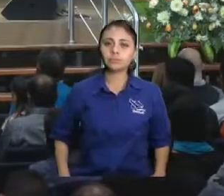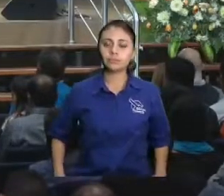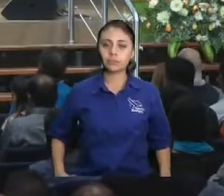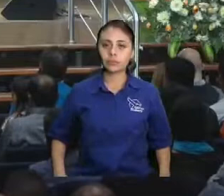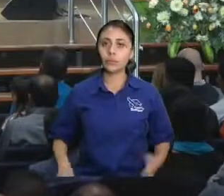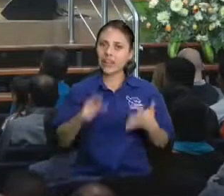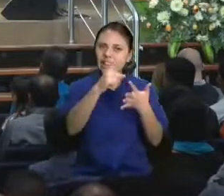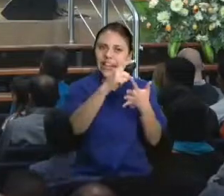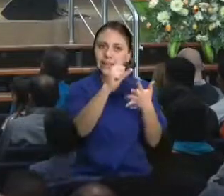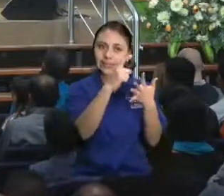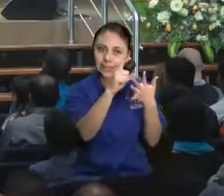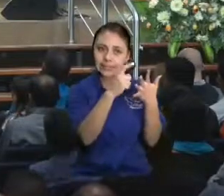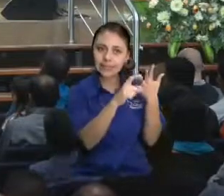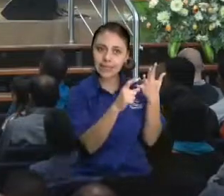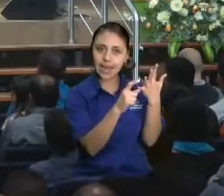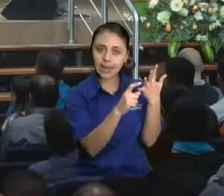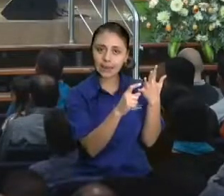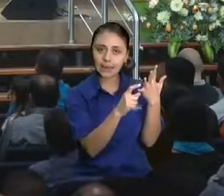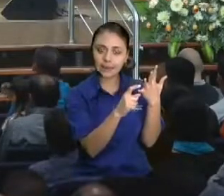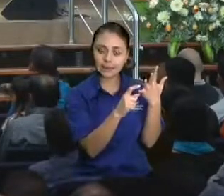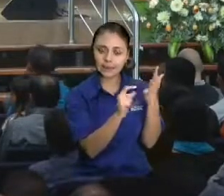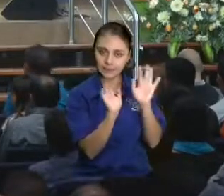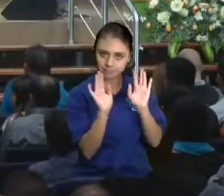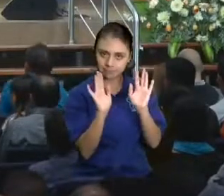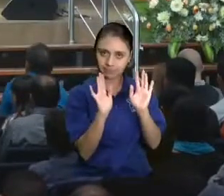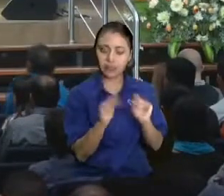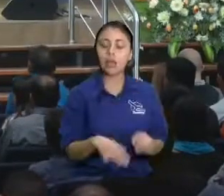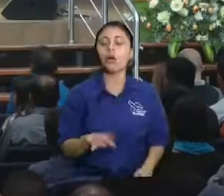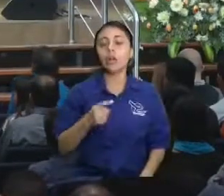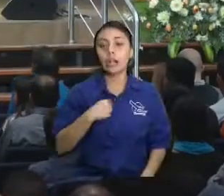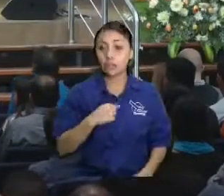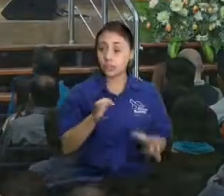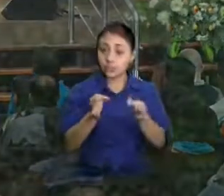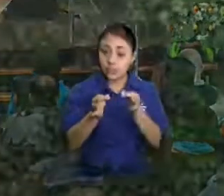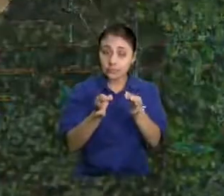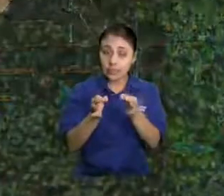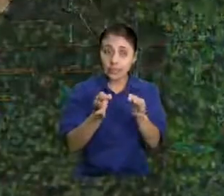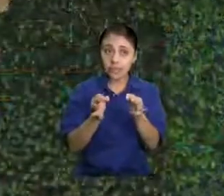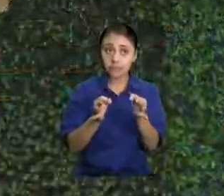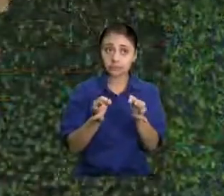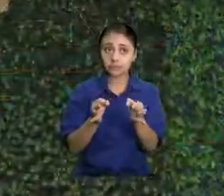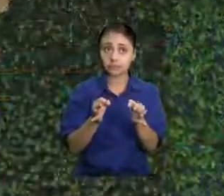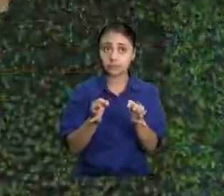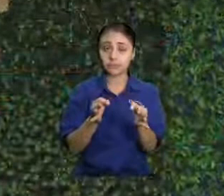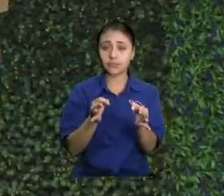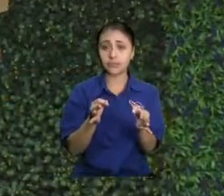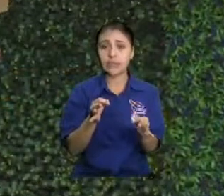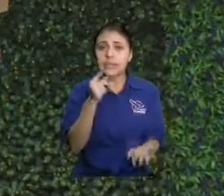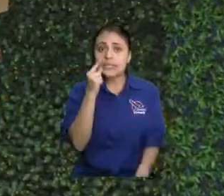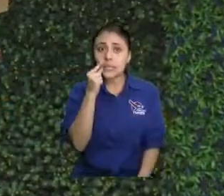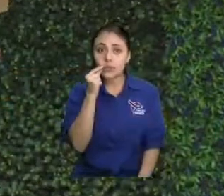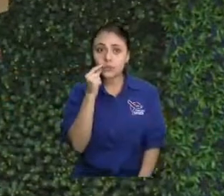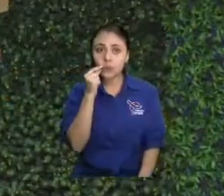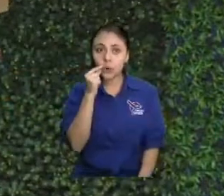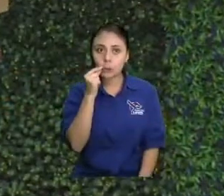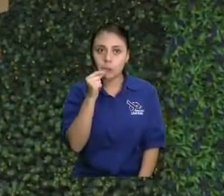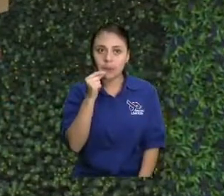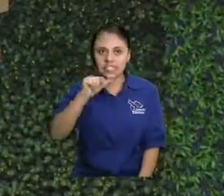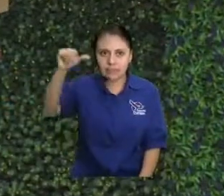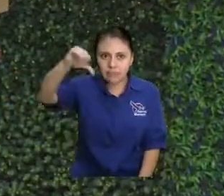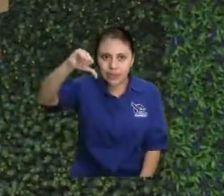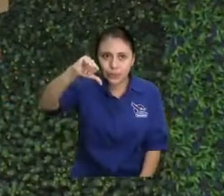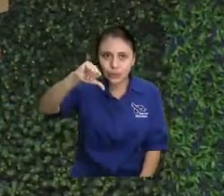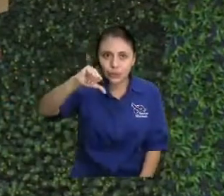Tiene un perfil. Ahora, lo que me llamaba la atención de lo que le estaba diciendo de los hombres